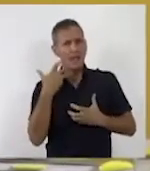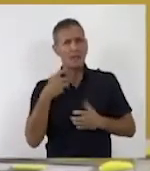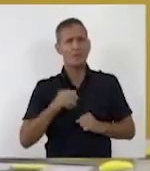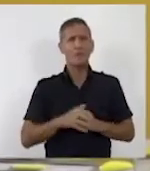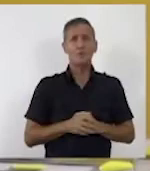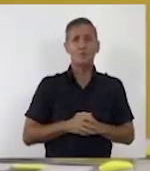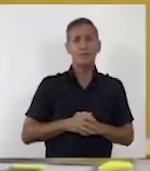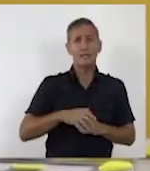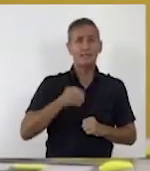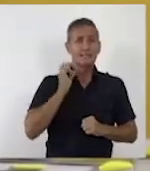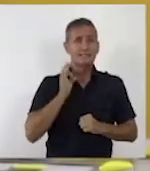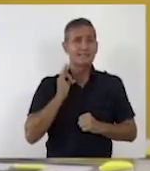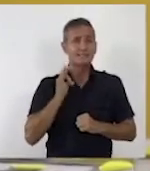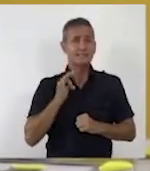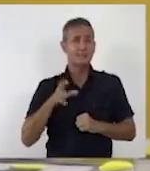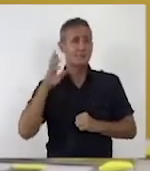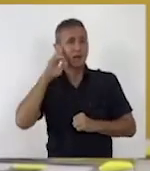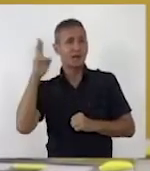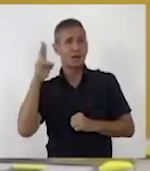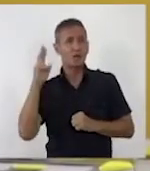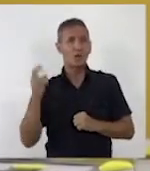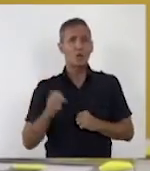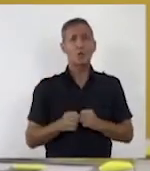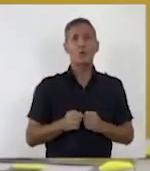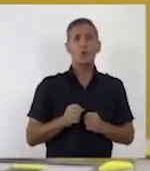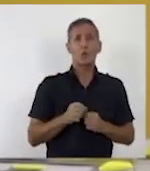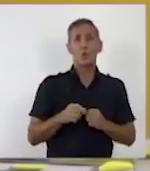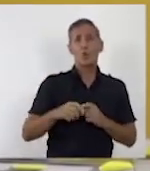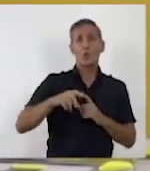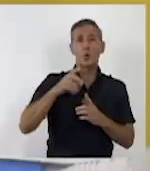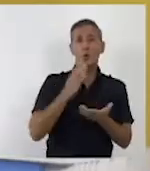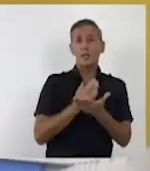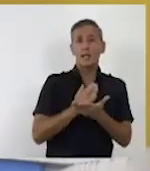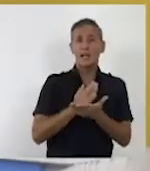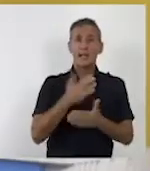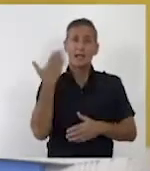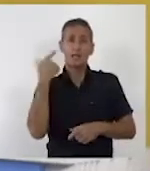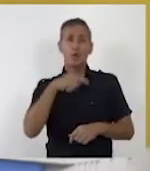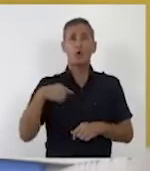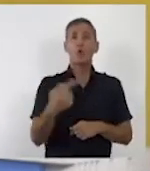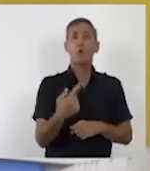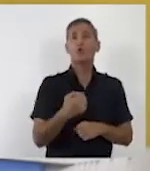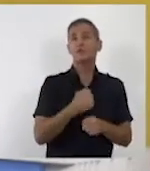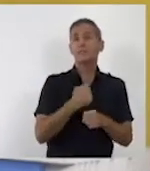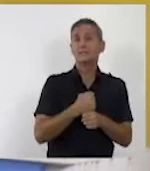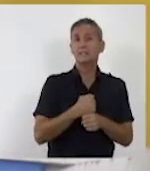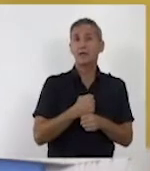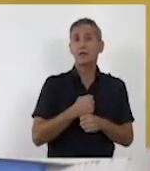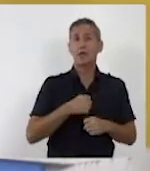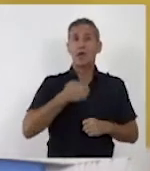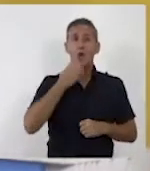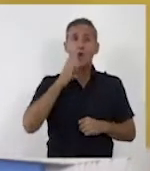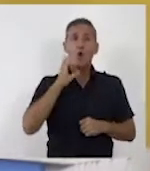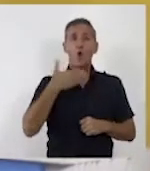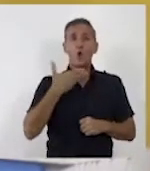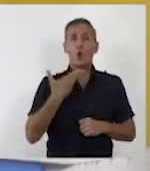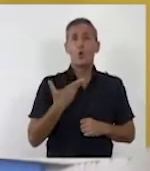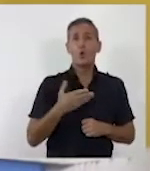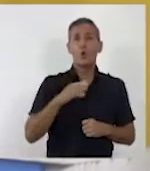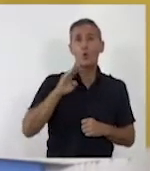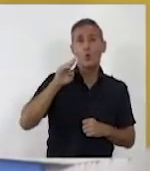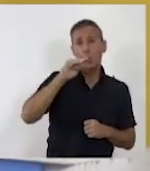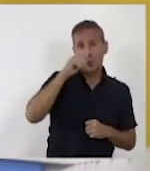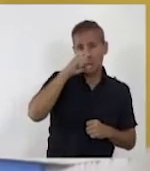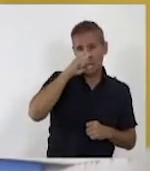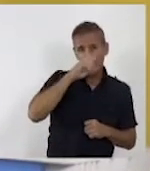importante que siempre que nos gusta recordar lo de la emisión televisiva anterior ustedes trabajaron con el cuento meñique sabemos